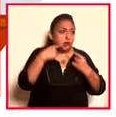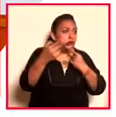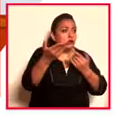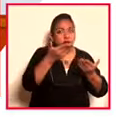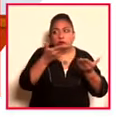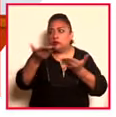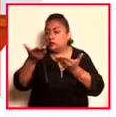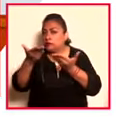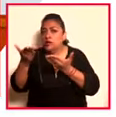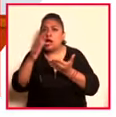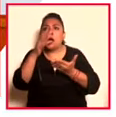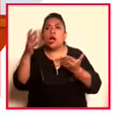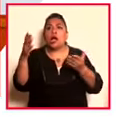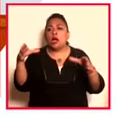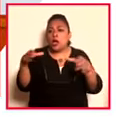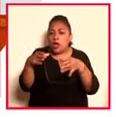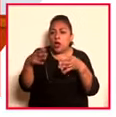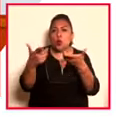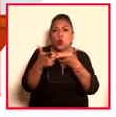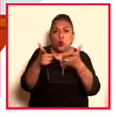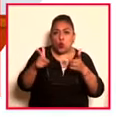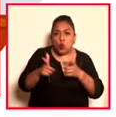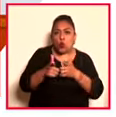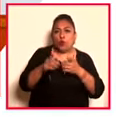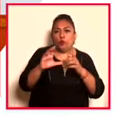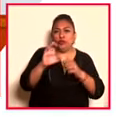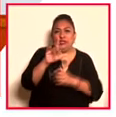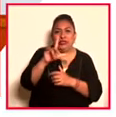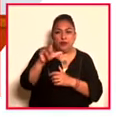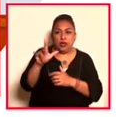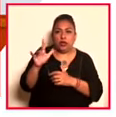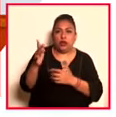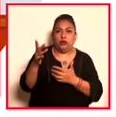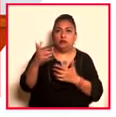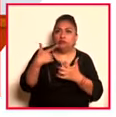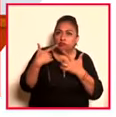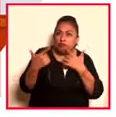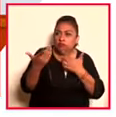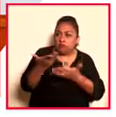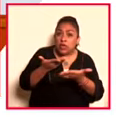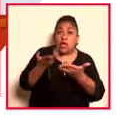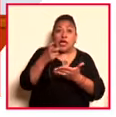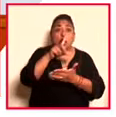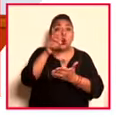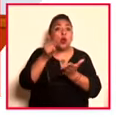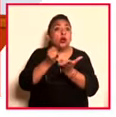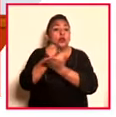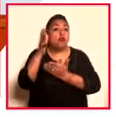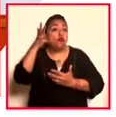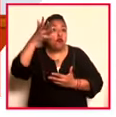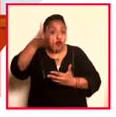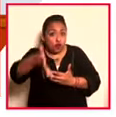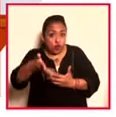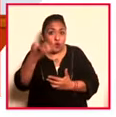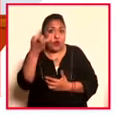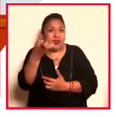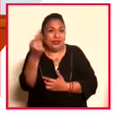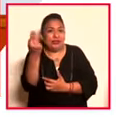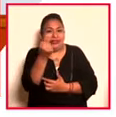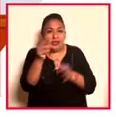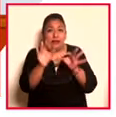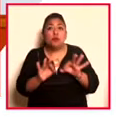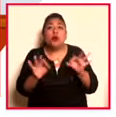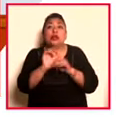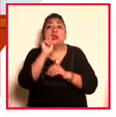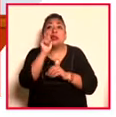las movilizaciones, los grupos civiles, estamos discutiendo cosas que van a determinar nuestro futuro y para eso tenemos que tomar en cuenta lo